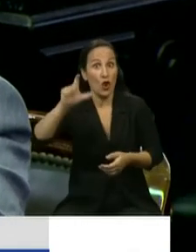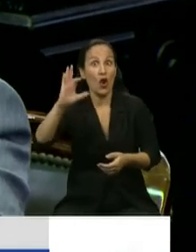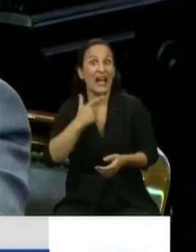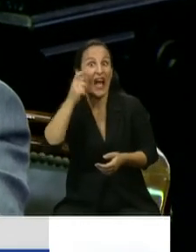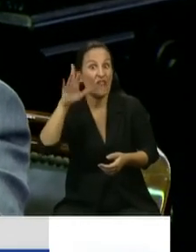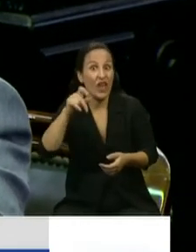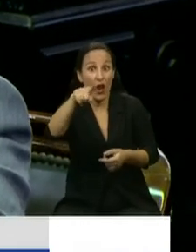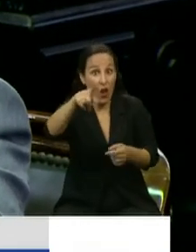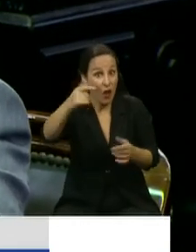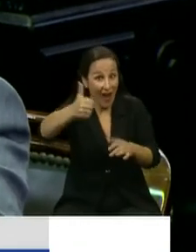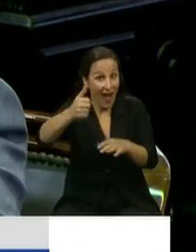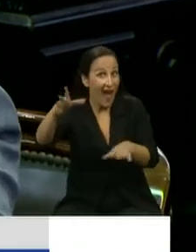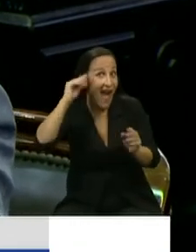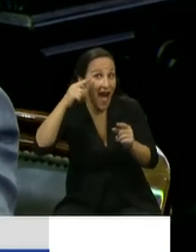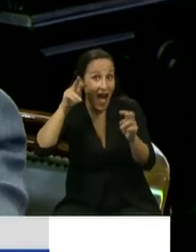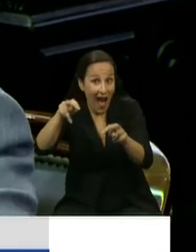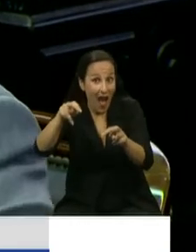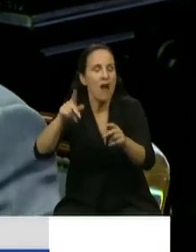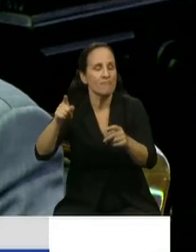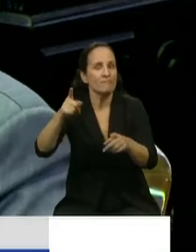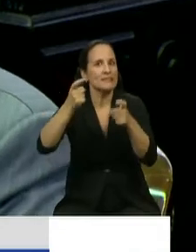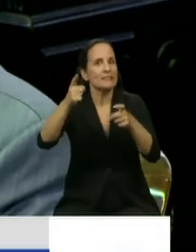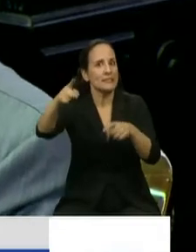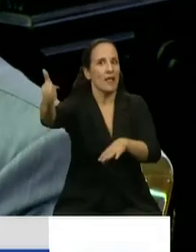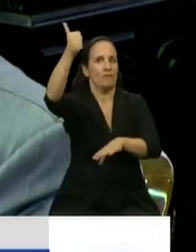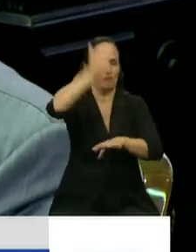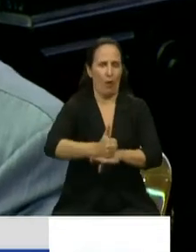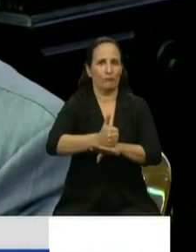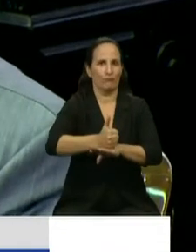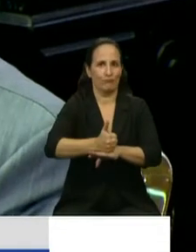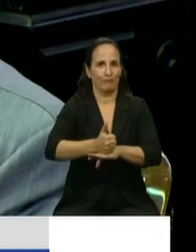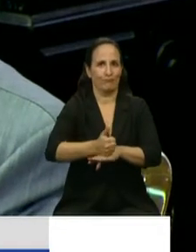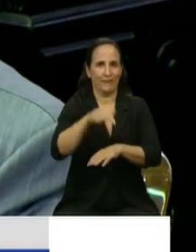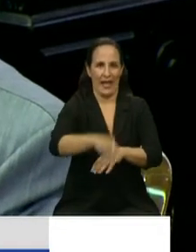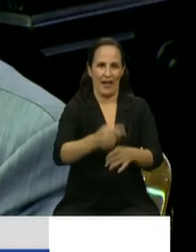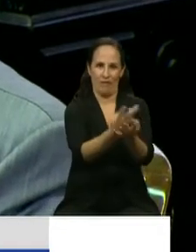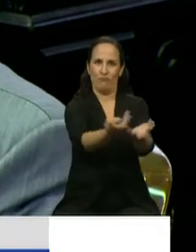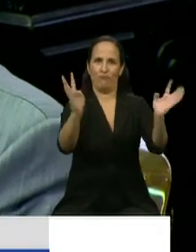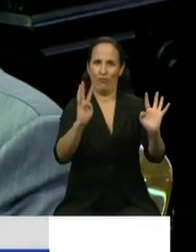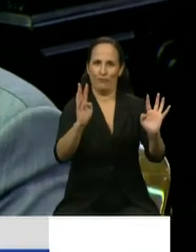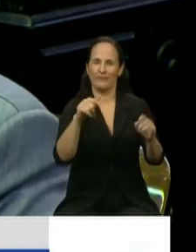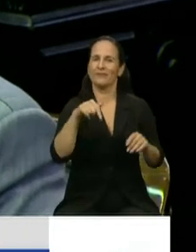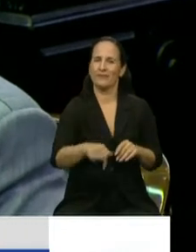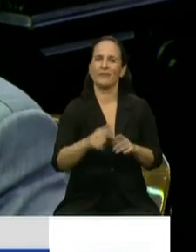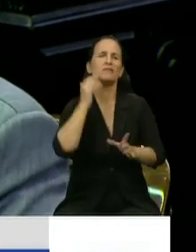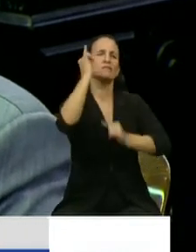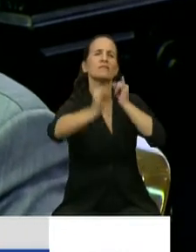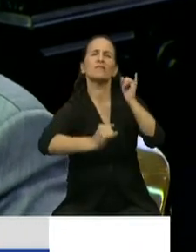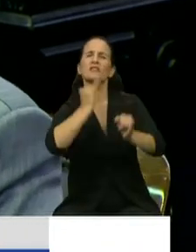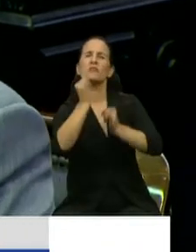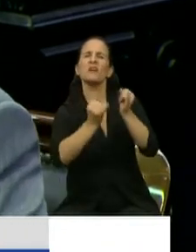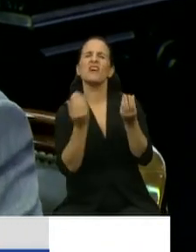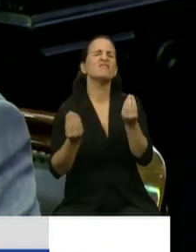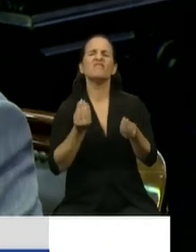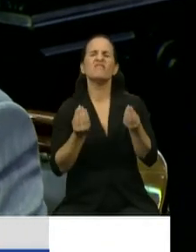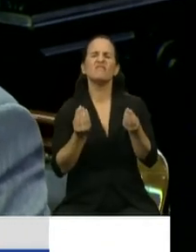esta exposición, es necesario que muy pronto usted se haga presente en esta Cámara de Representantes a dar explicaciones del